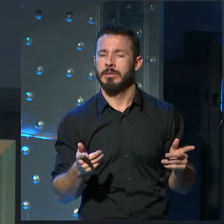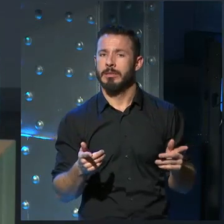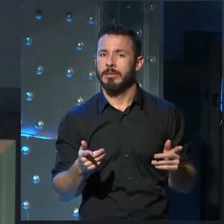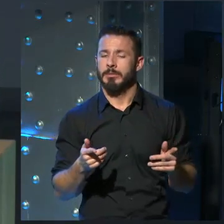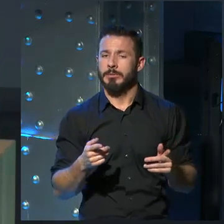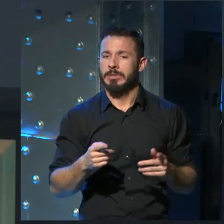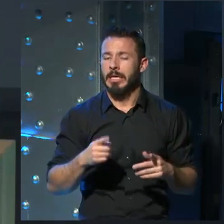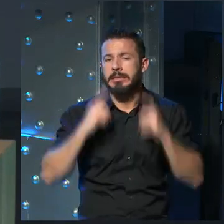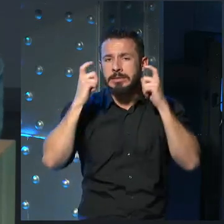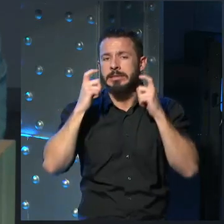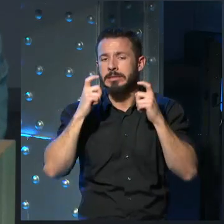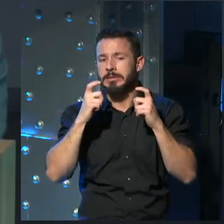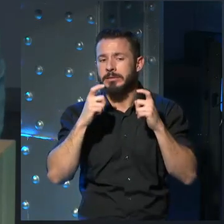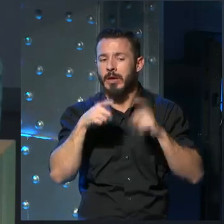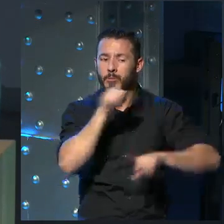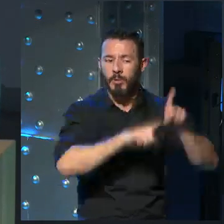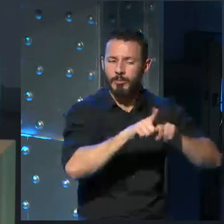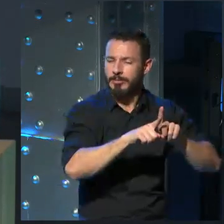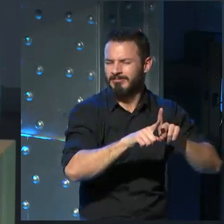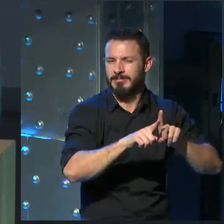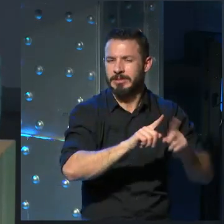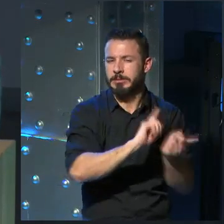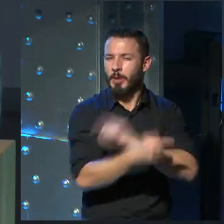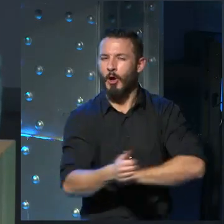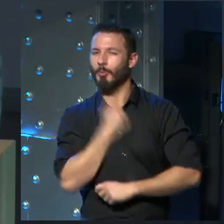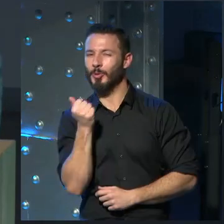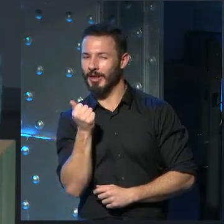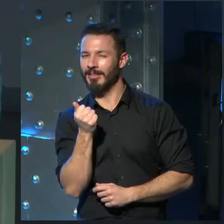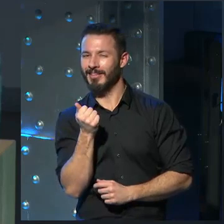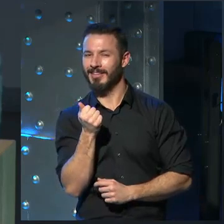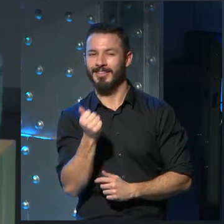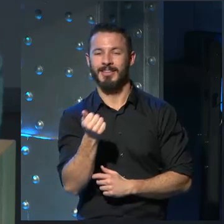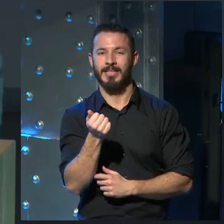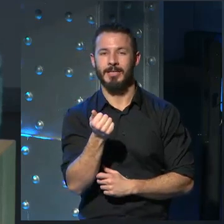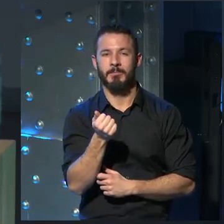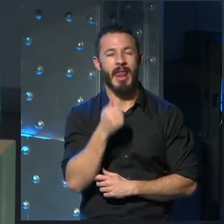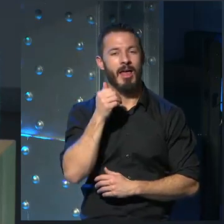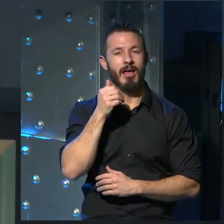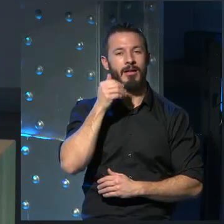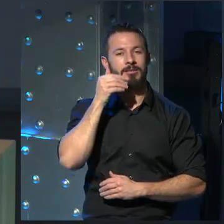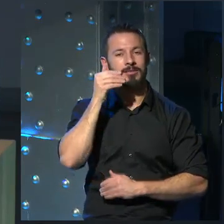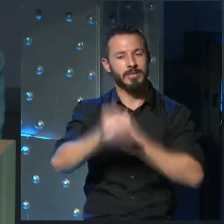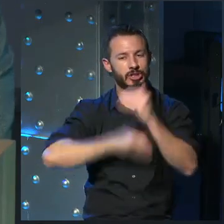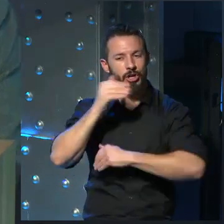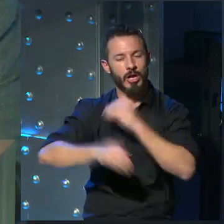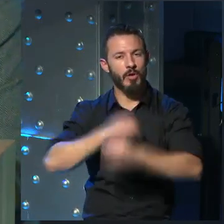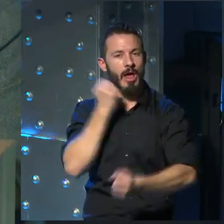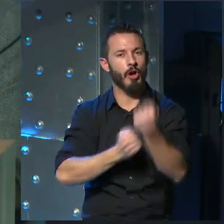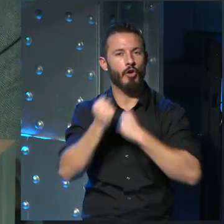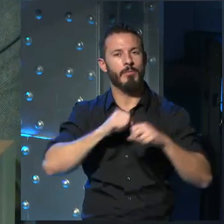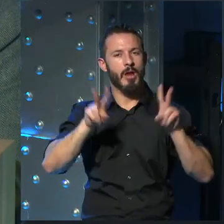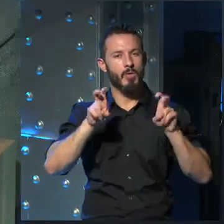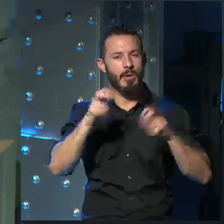conseguir convertir un problema en una oportunidad en lo que es el desarrollo de una nueva economía, una